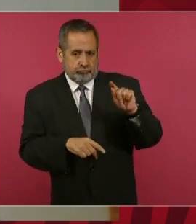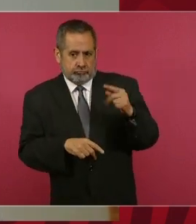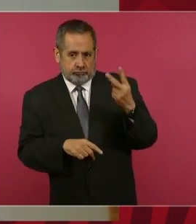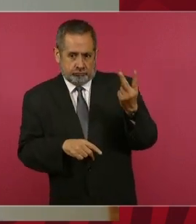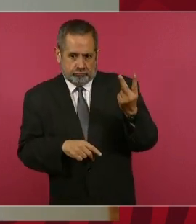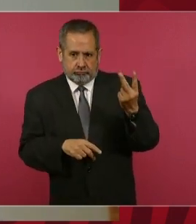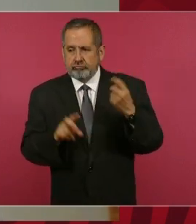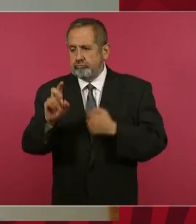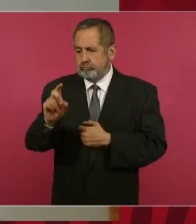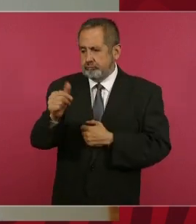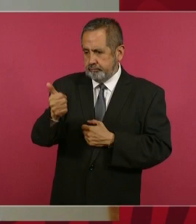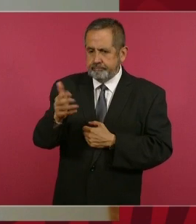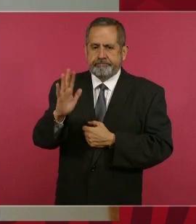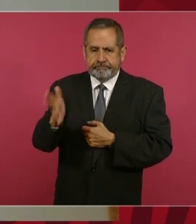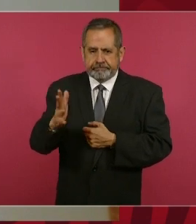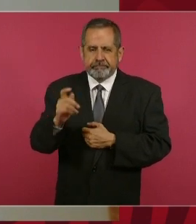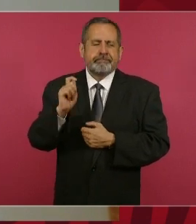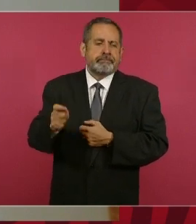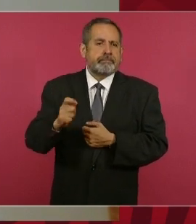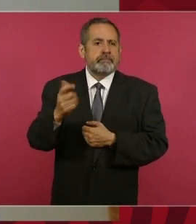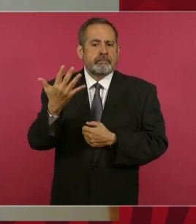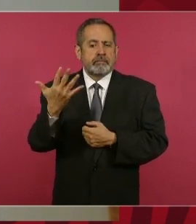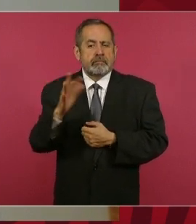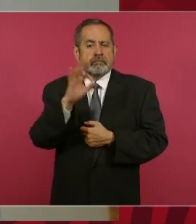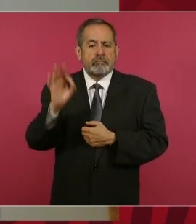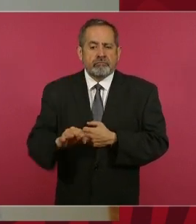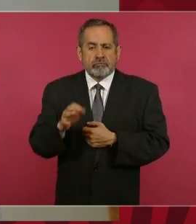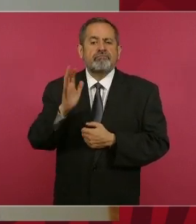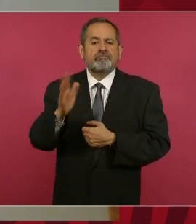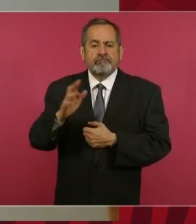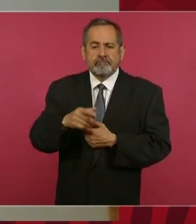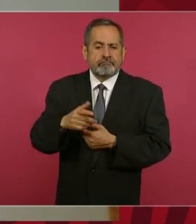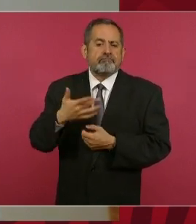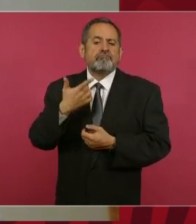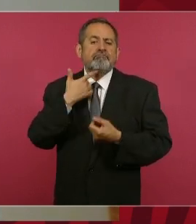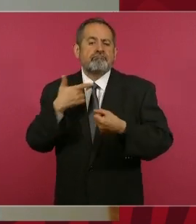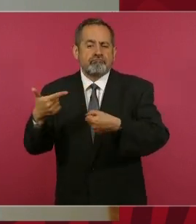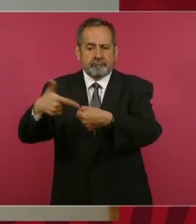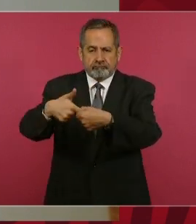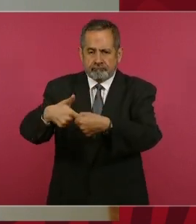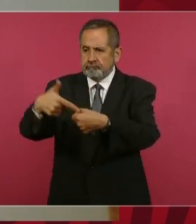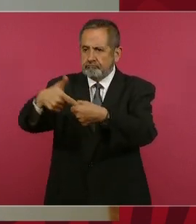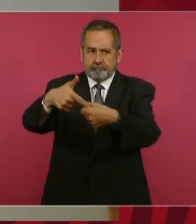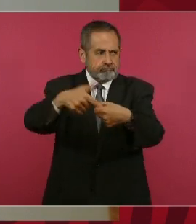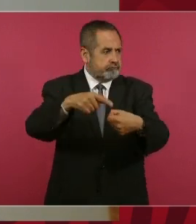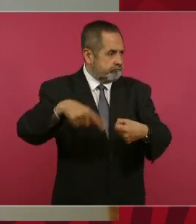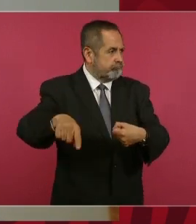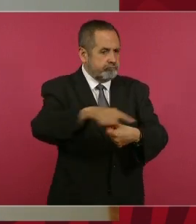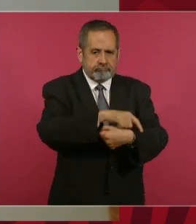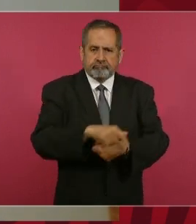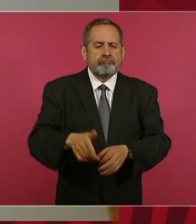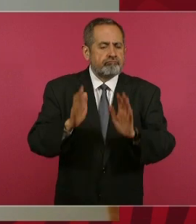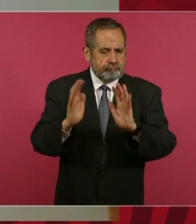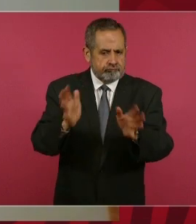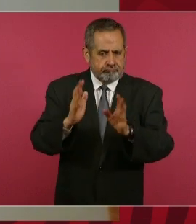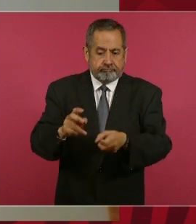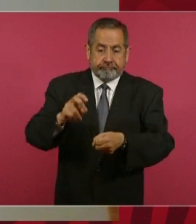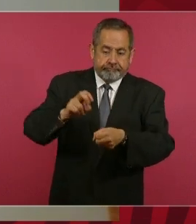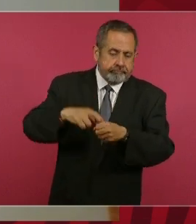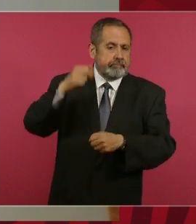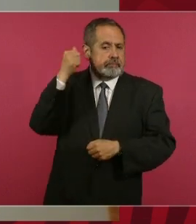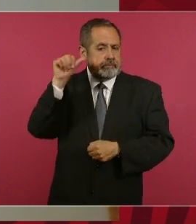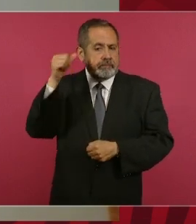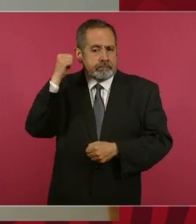el 50% ya está habilitada y dando servicio de Pemex en Acapulco. En